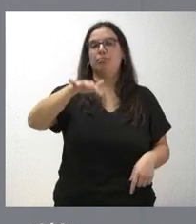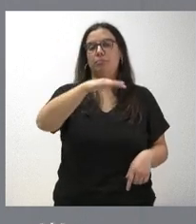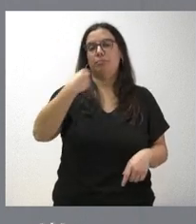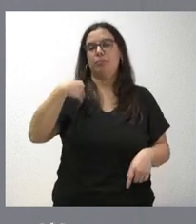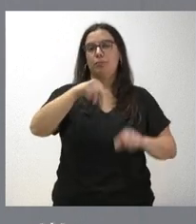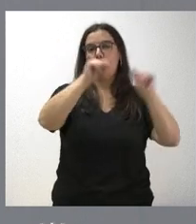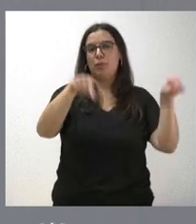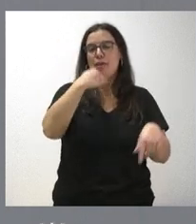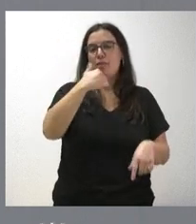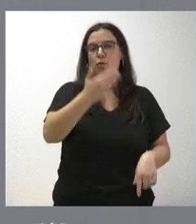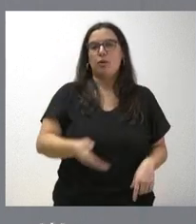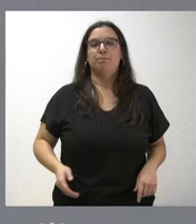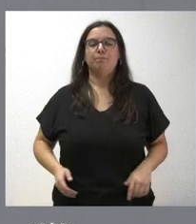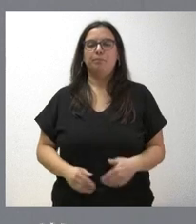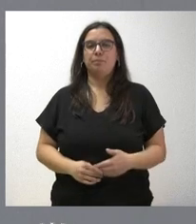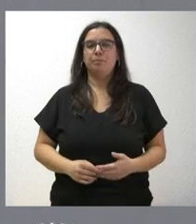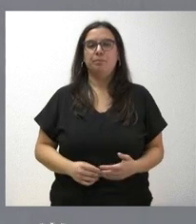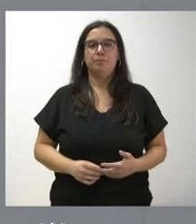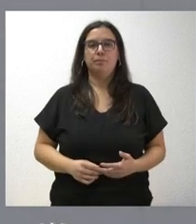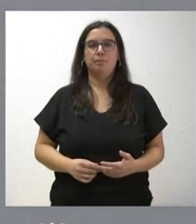madridanos y villalazán